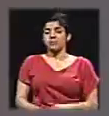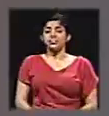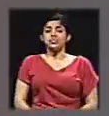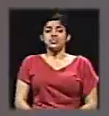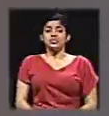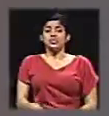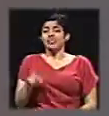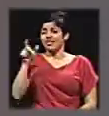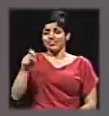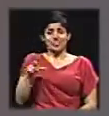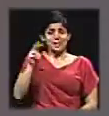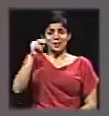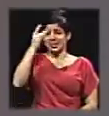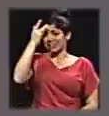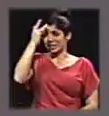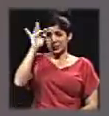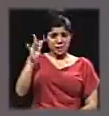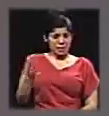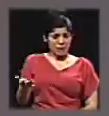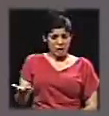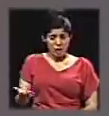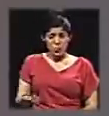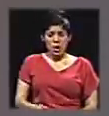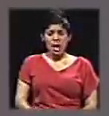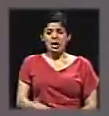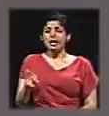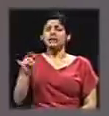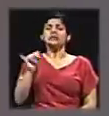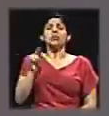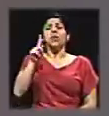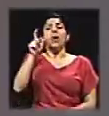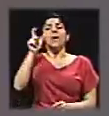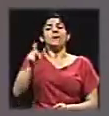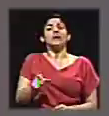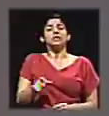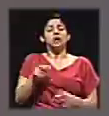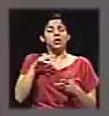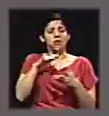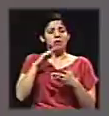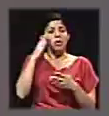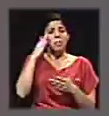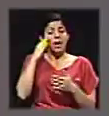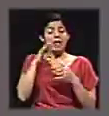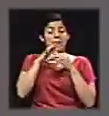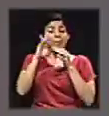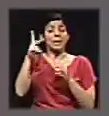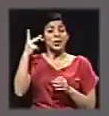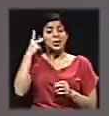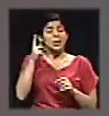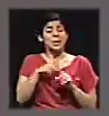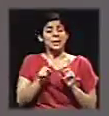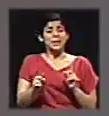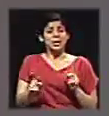es un intelectual, digamos, uh-huh. Es como una persona formada en la política, pero uh-huh.